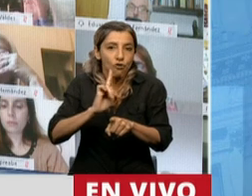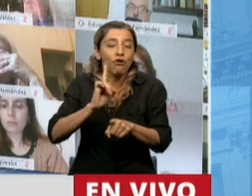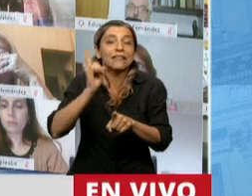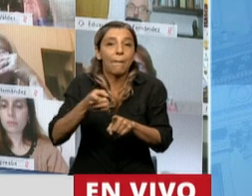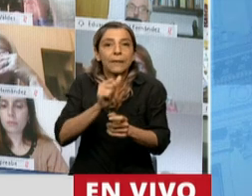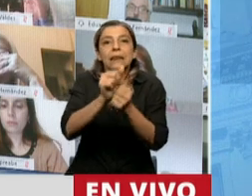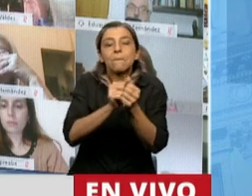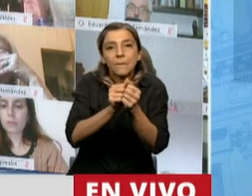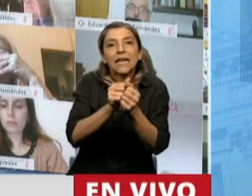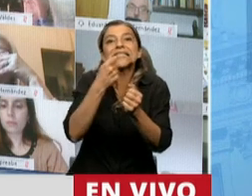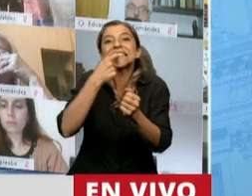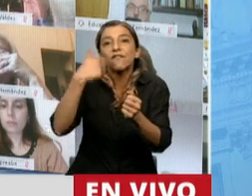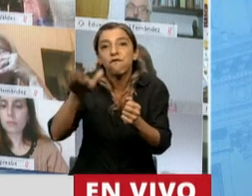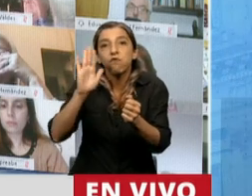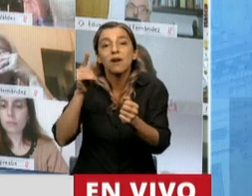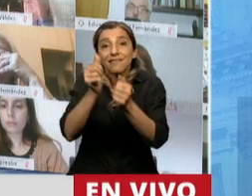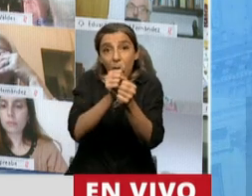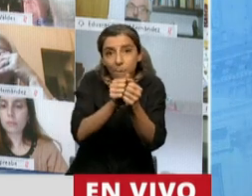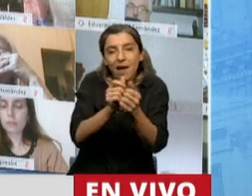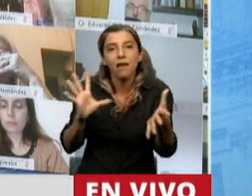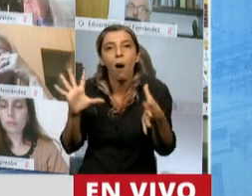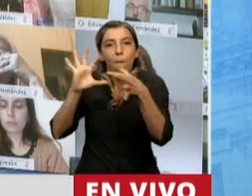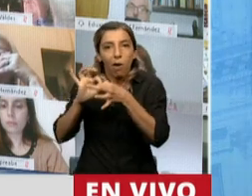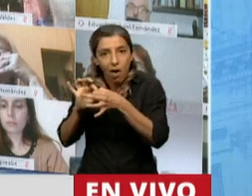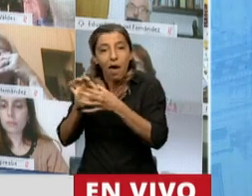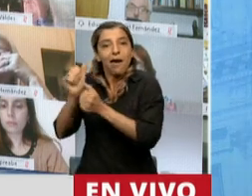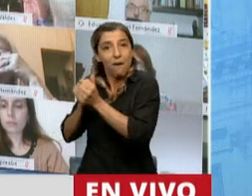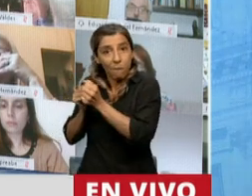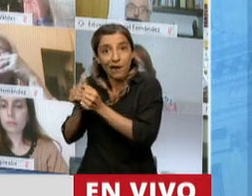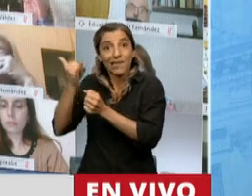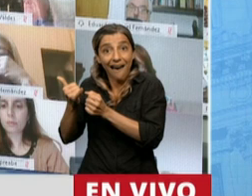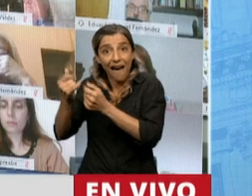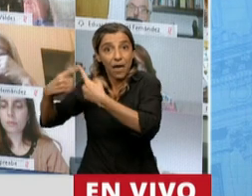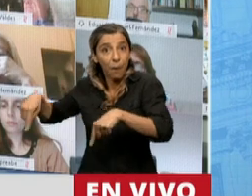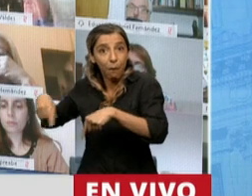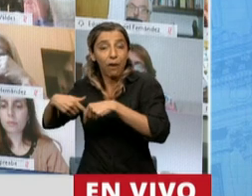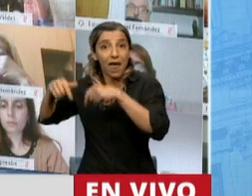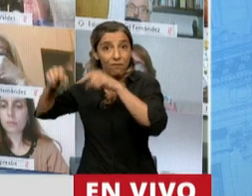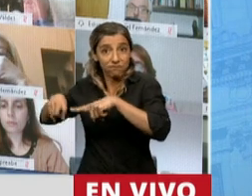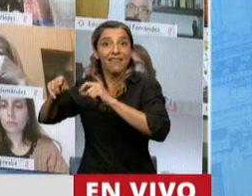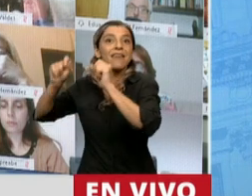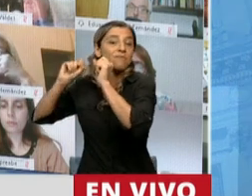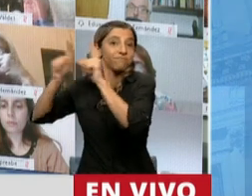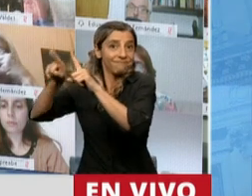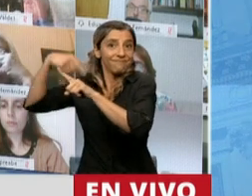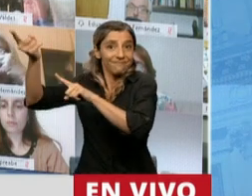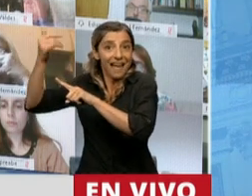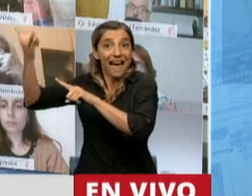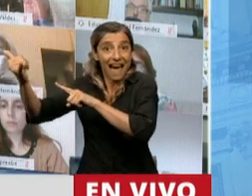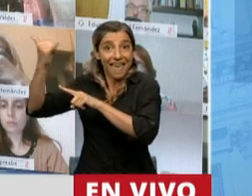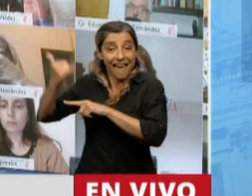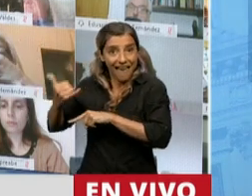vinculados con alguna otra empresa que sí lo tenga y entonces liga de rebote la empresa Argentina que